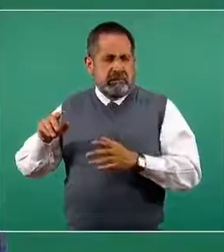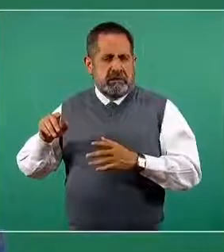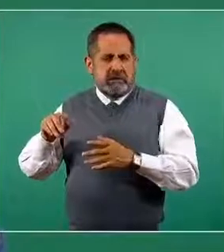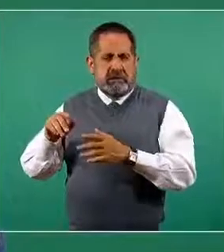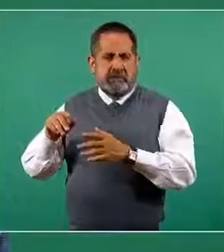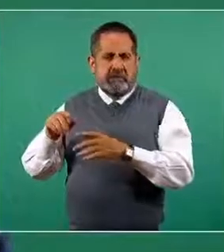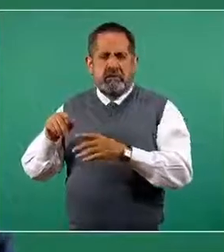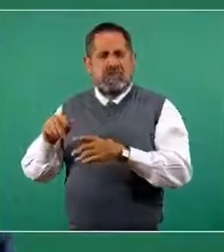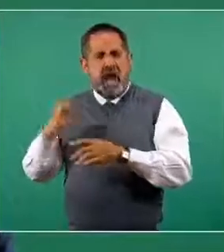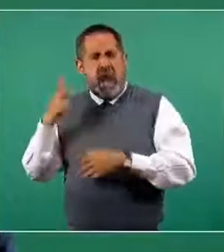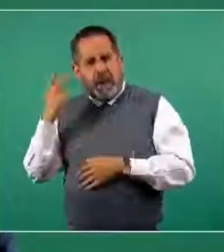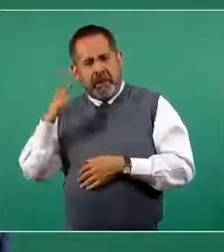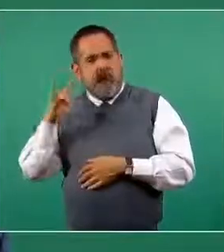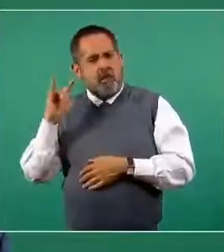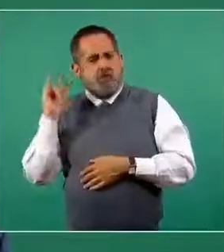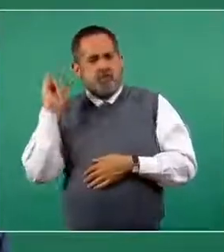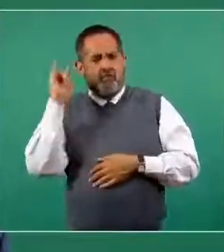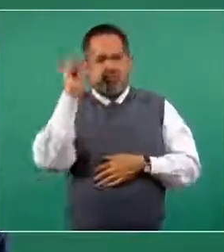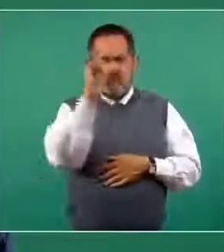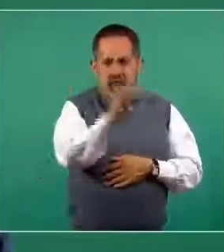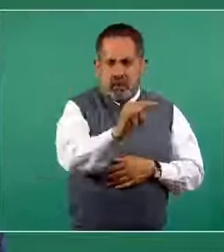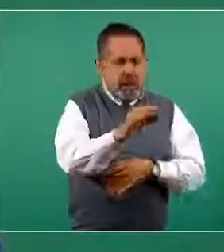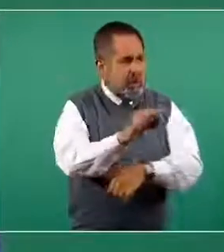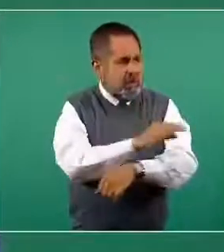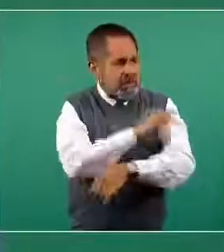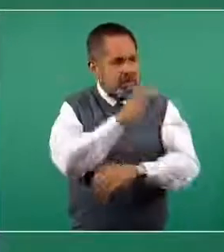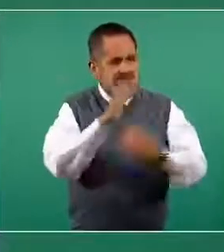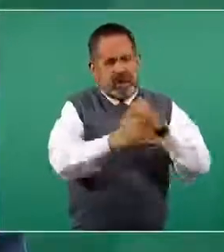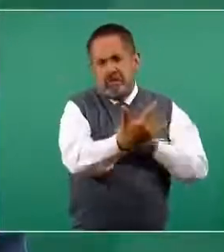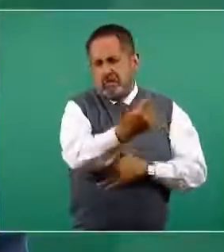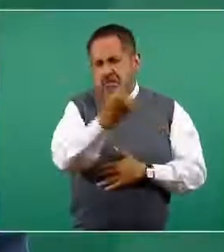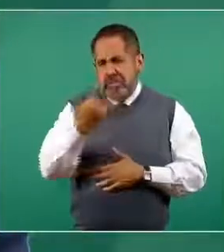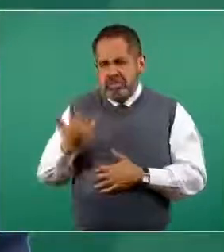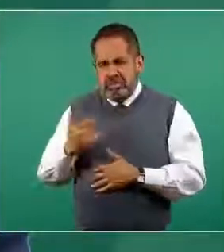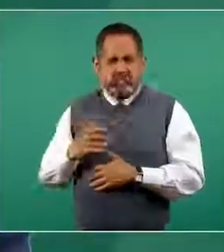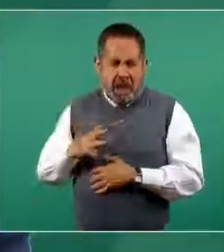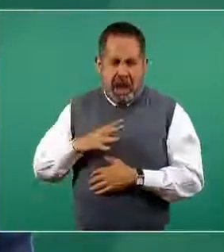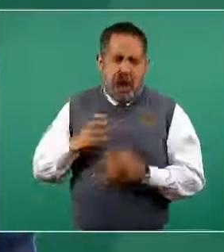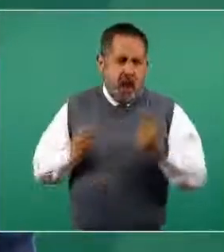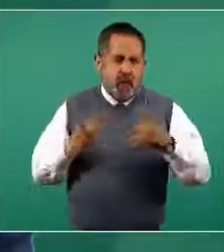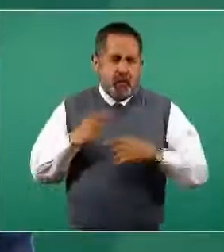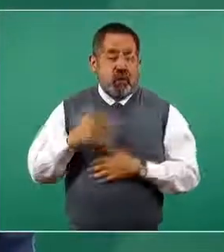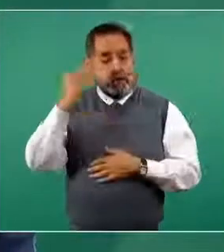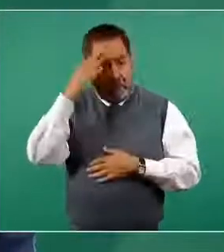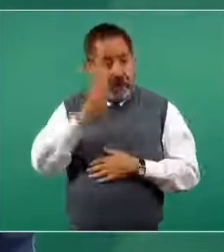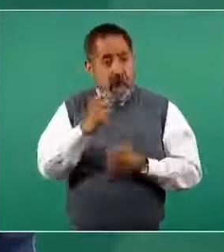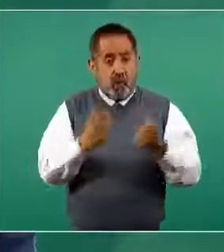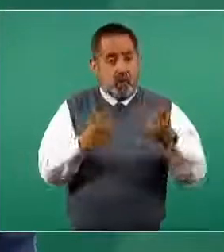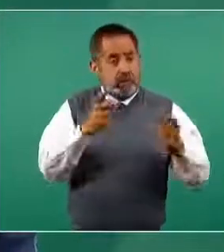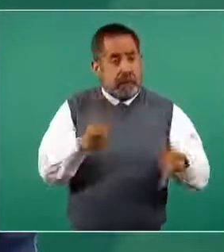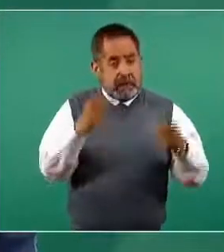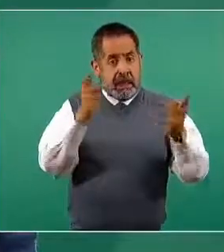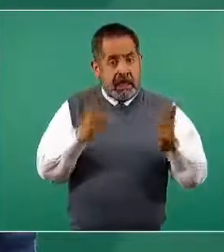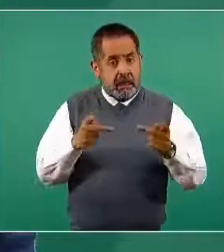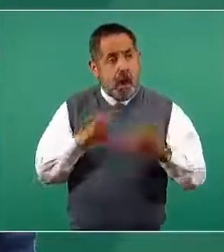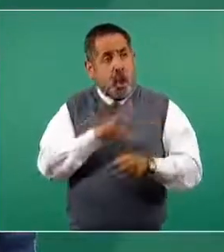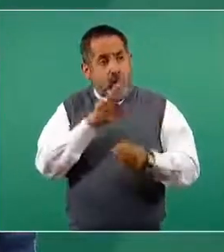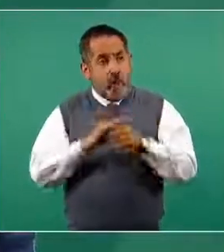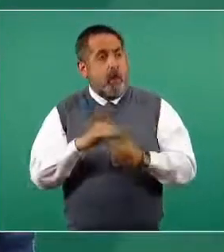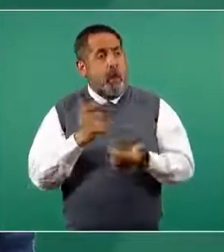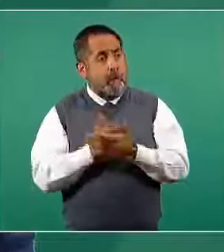República que han tomado el avión, van y se vacunan y regresan. Y sabemos que hay incluso paquetes comerciales que ofrecen esta